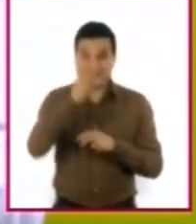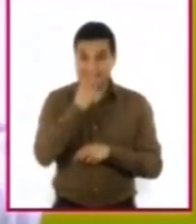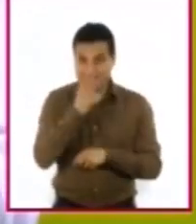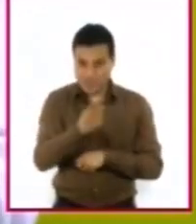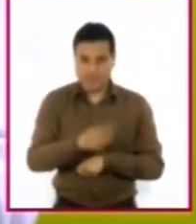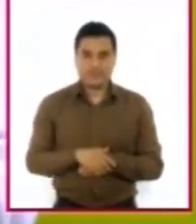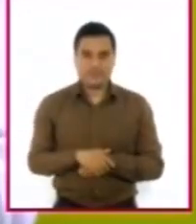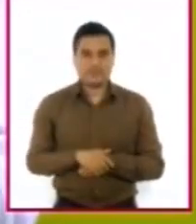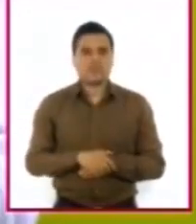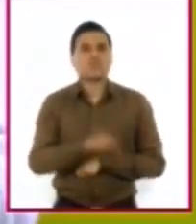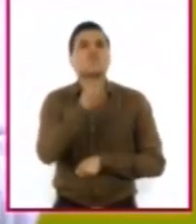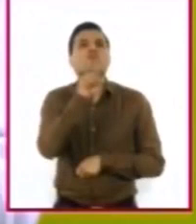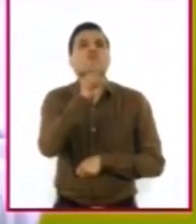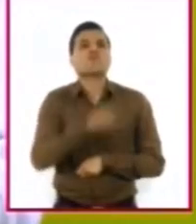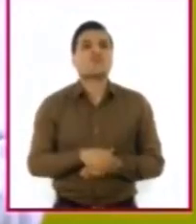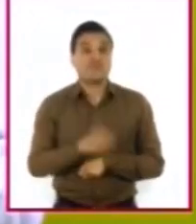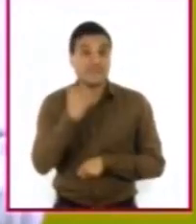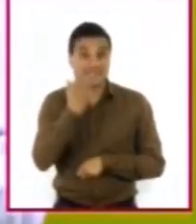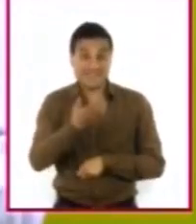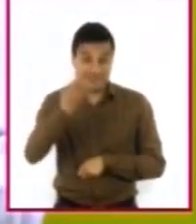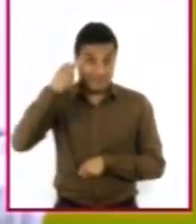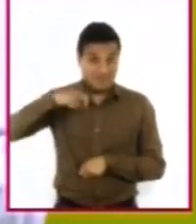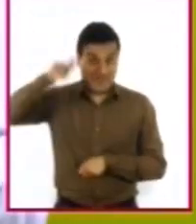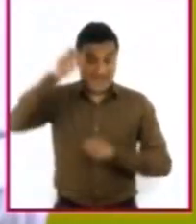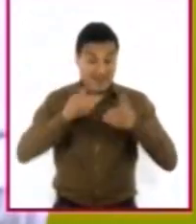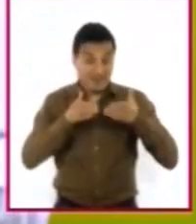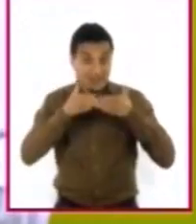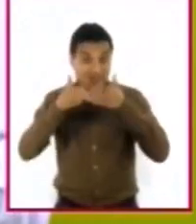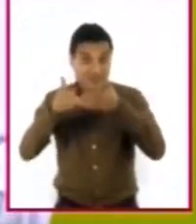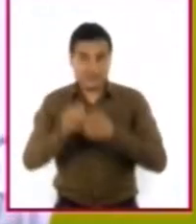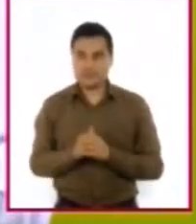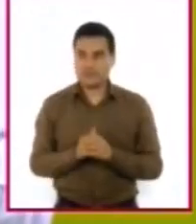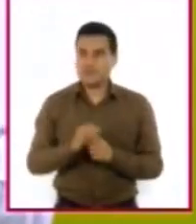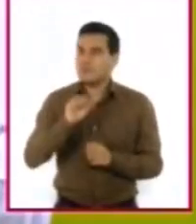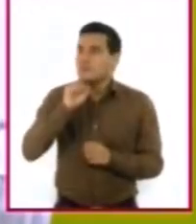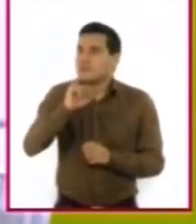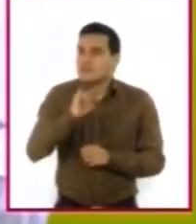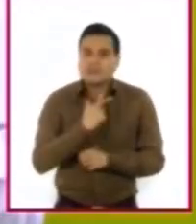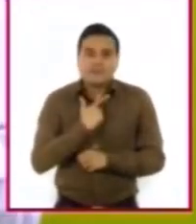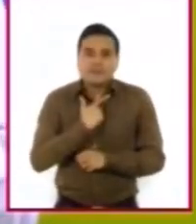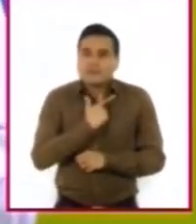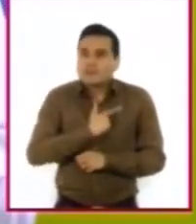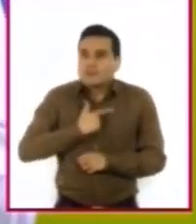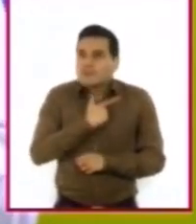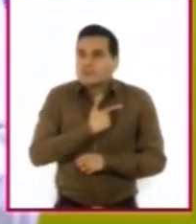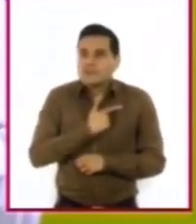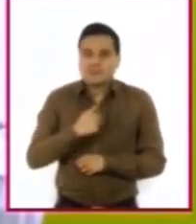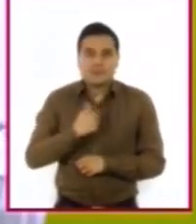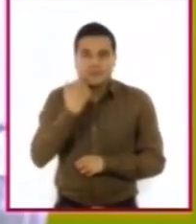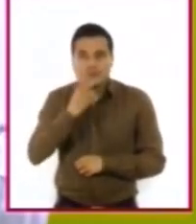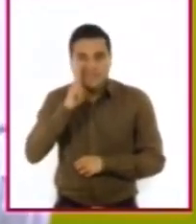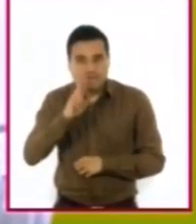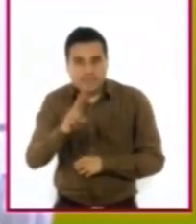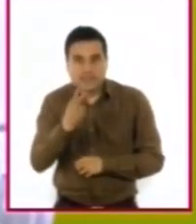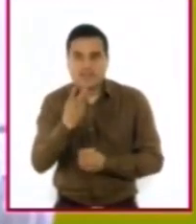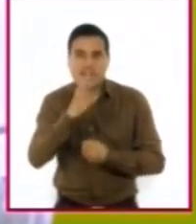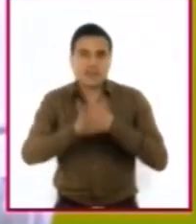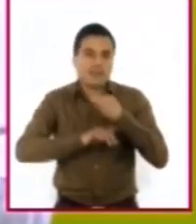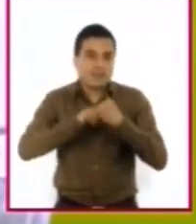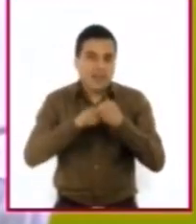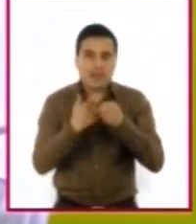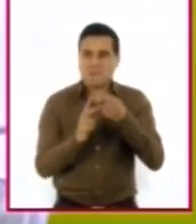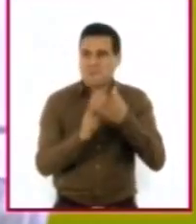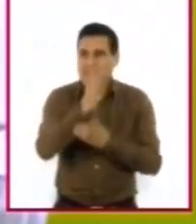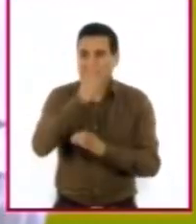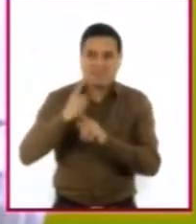Darwin, ¿qué te parecería hacer un gran viaje alrededor del mundo?» «Acepto encantado, así podré contemplar a los preciosos animales de todos